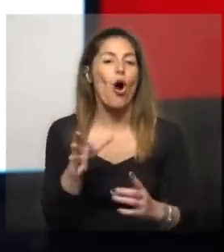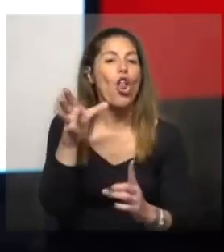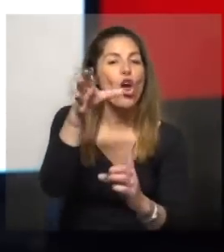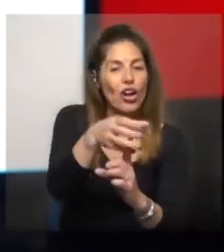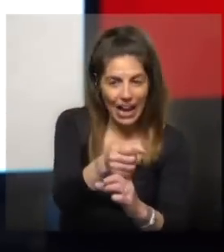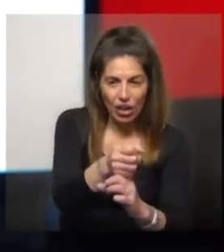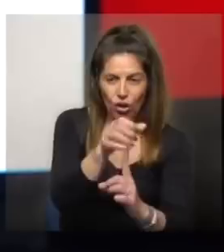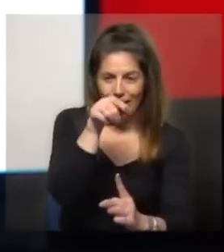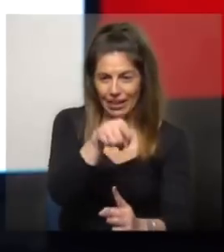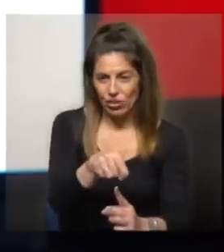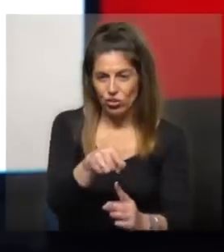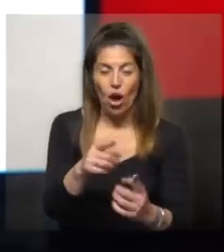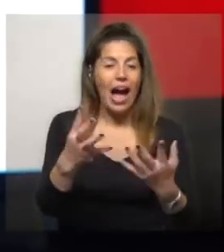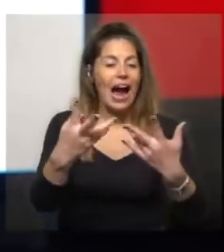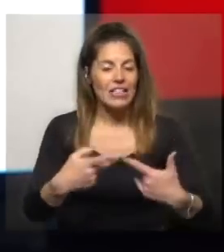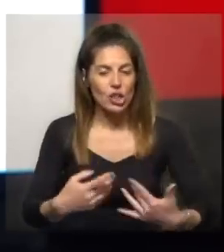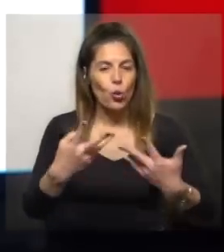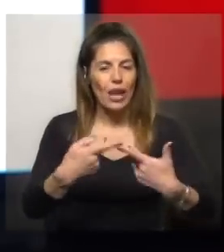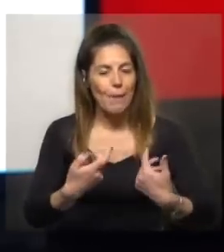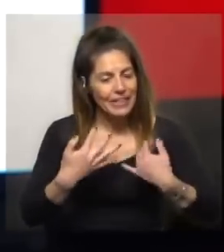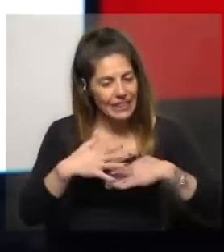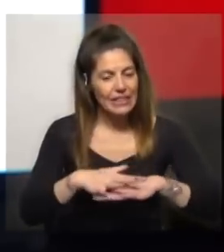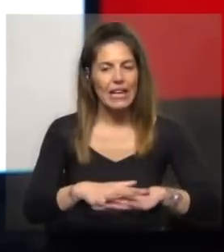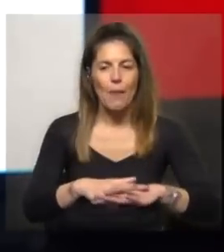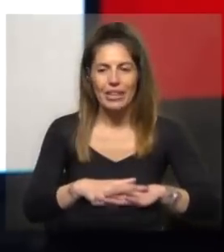llegar a eso articuladamente integradamente